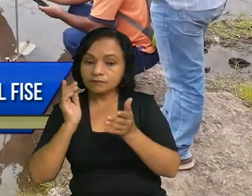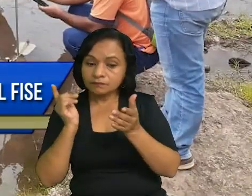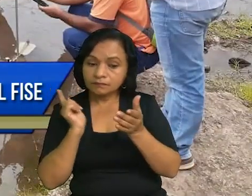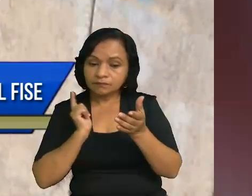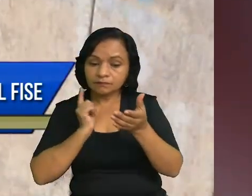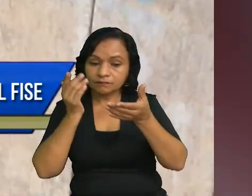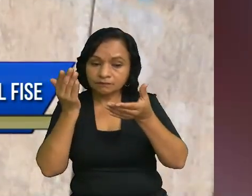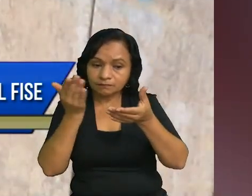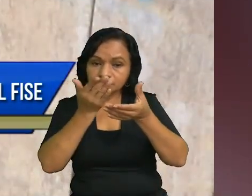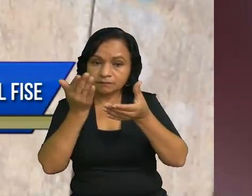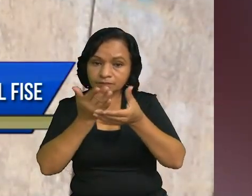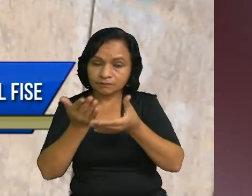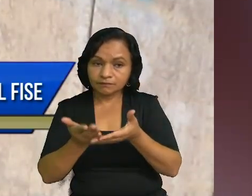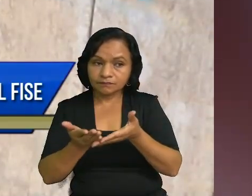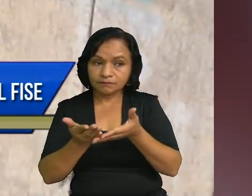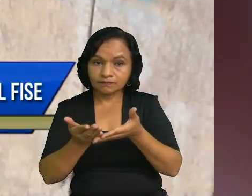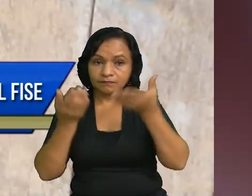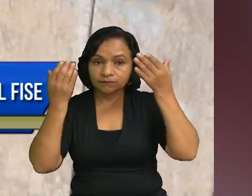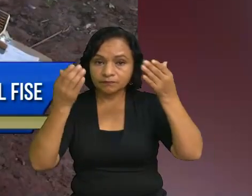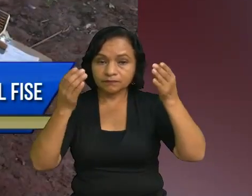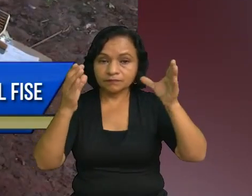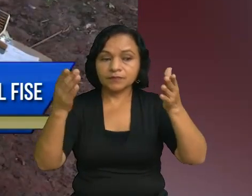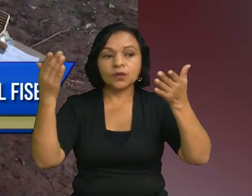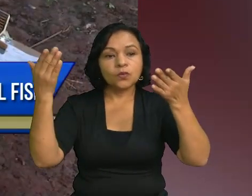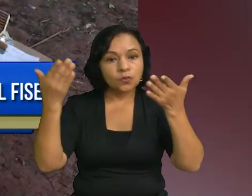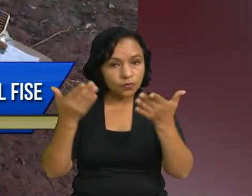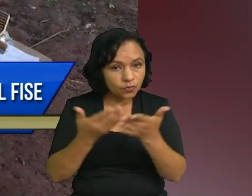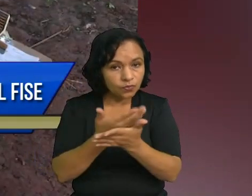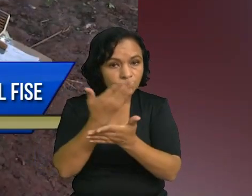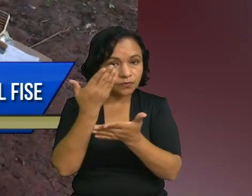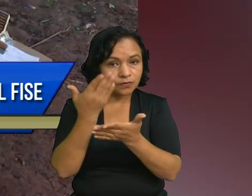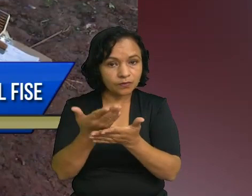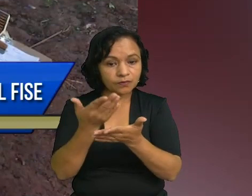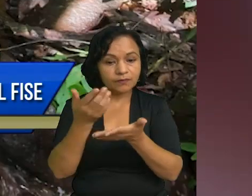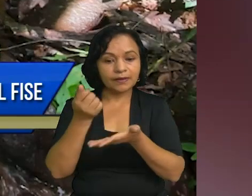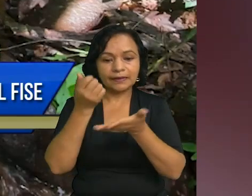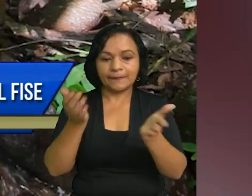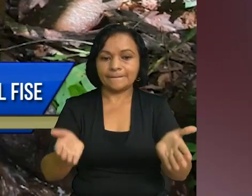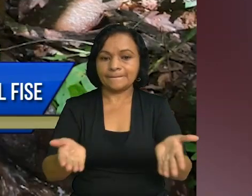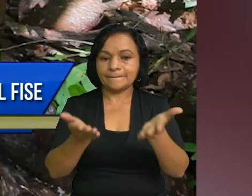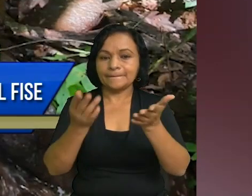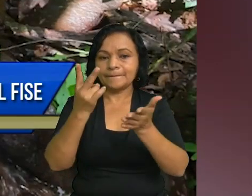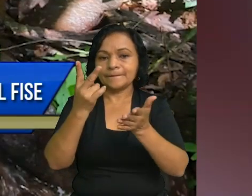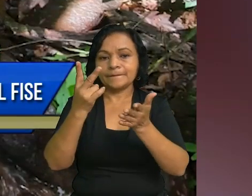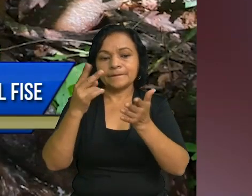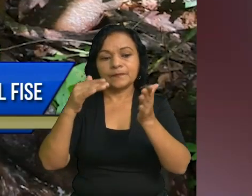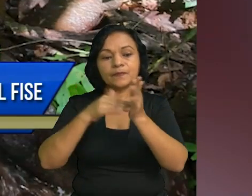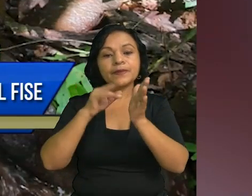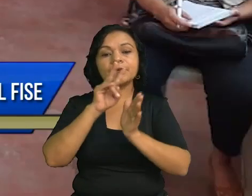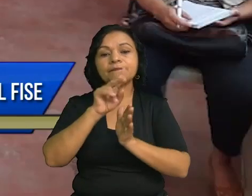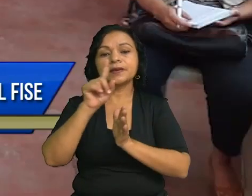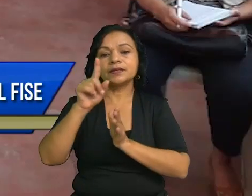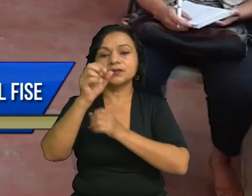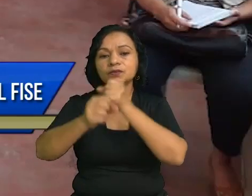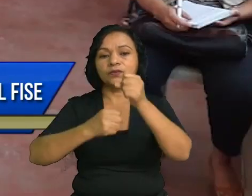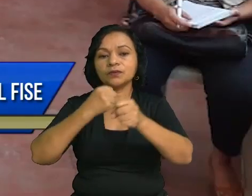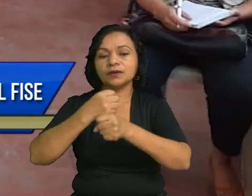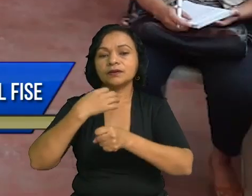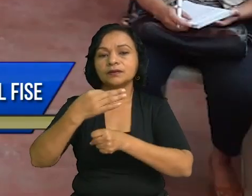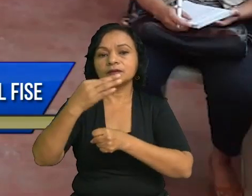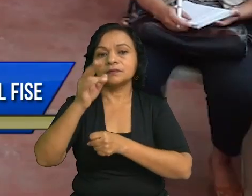tiene es y la y las cosas nuevas que nosotros vamos a impulsar a partir del próximo año que vamos a ver